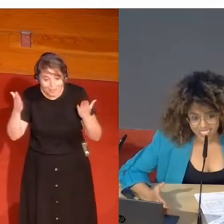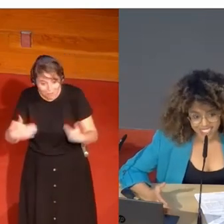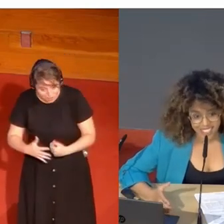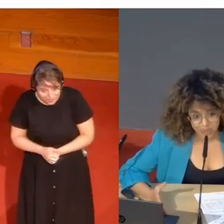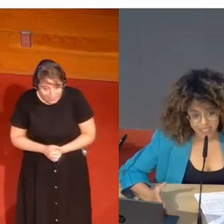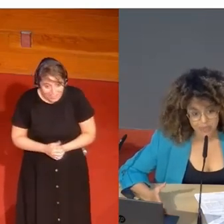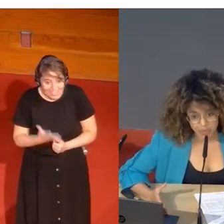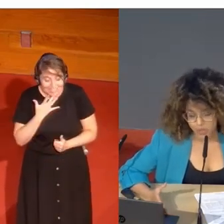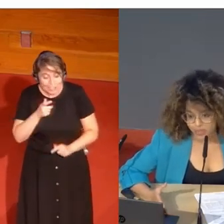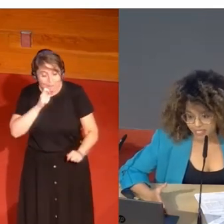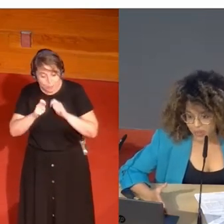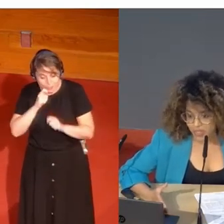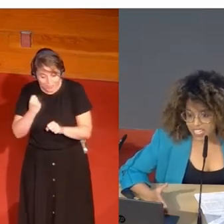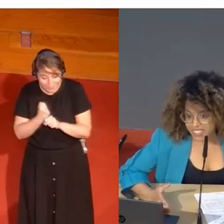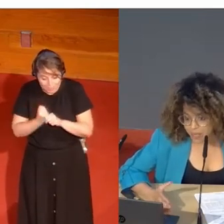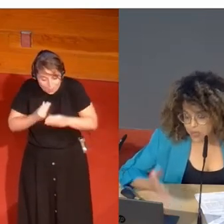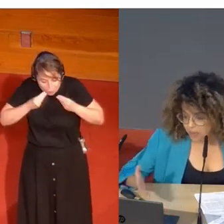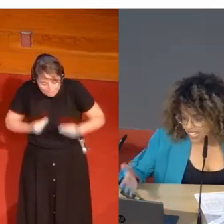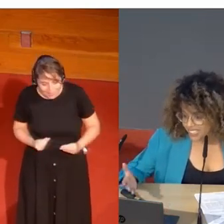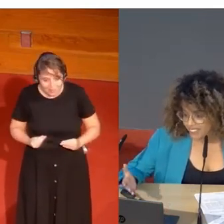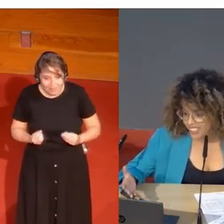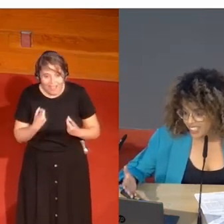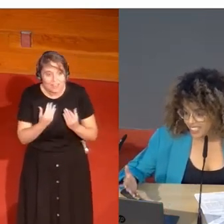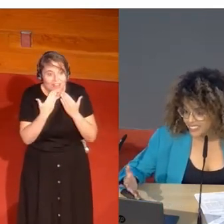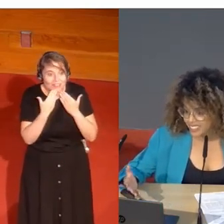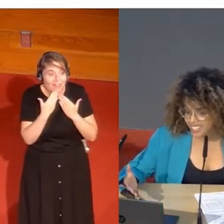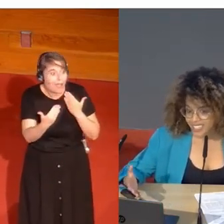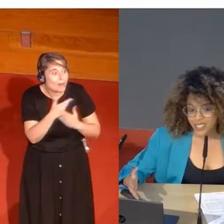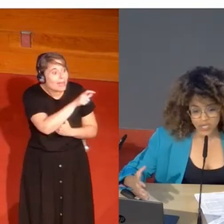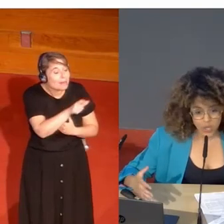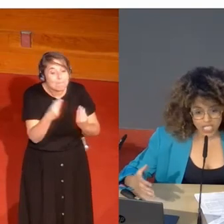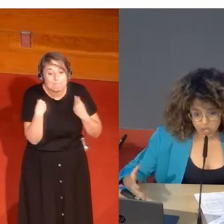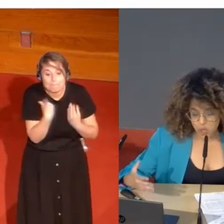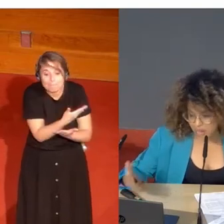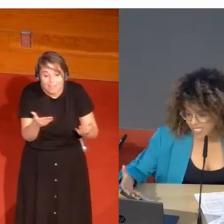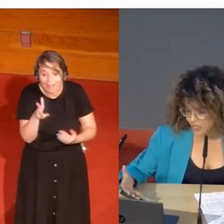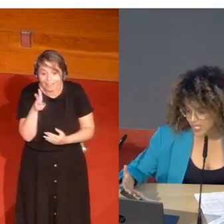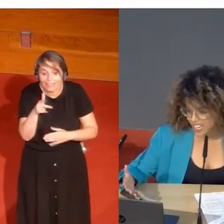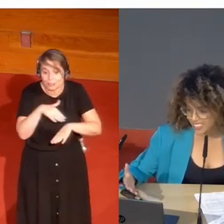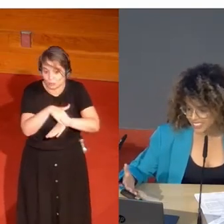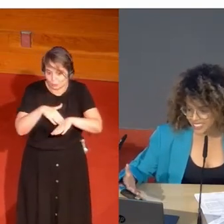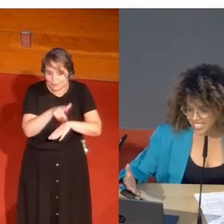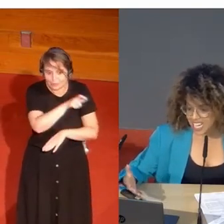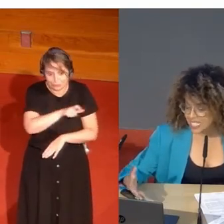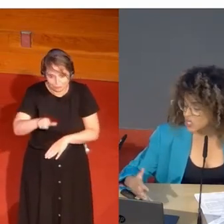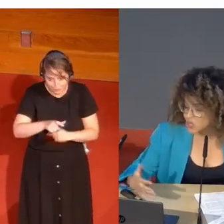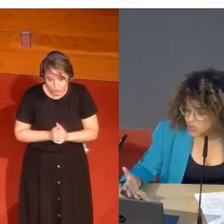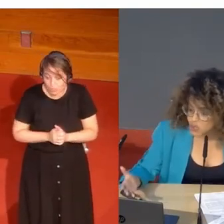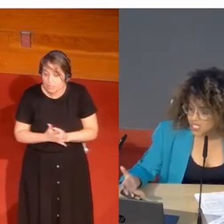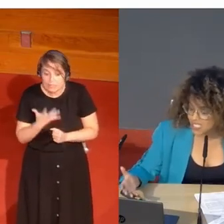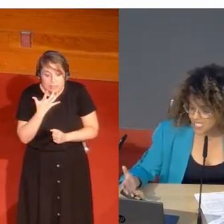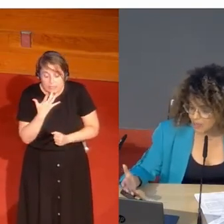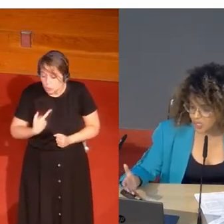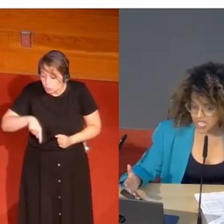los periodistas Si queremos hacer bien nuestro trabajo Tenemos que hablar de la vida de la gente de de los Derechos básicos de la gente y